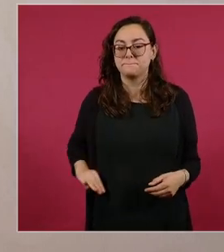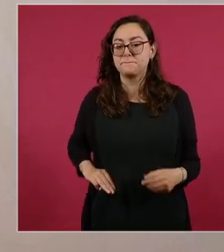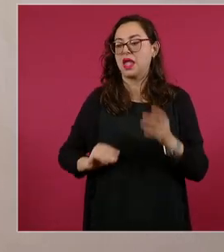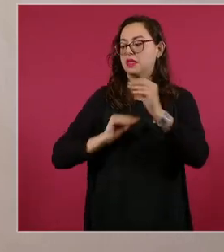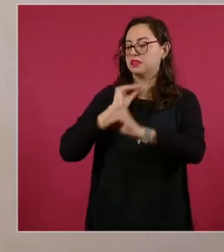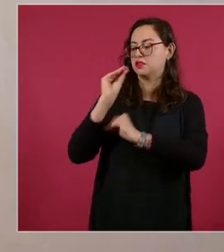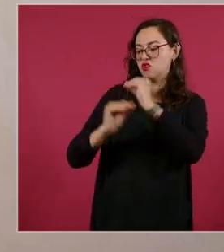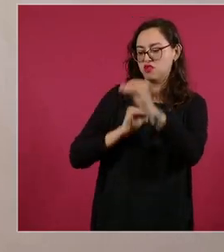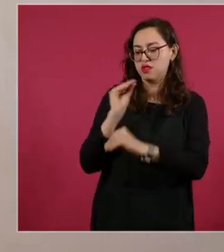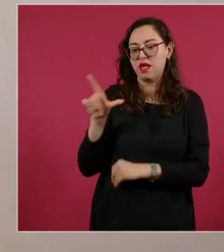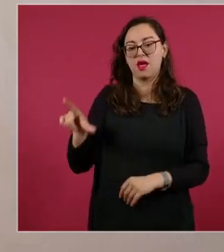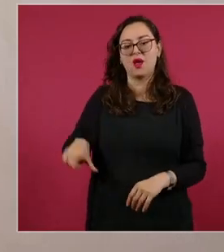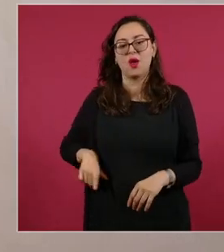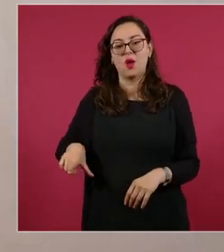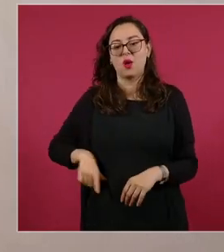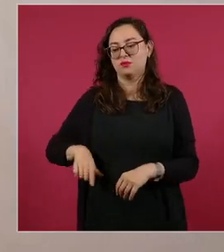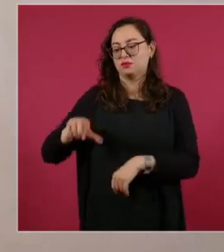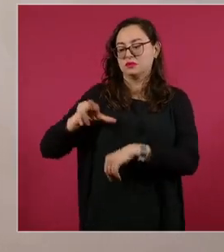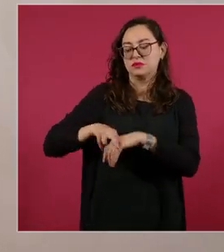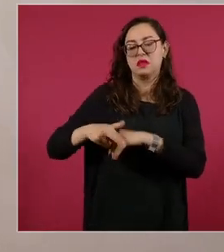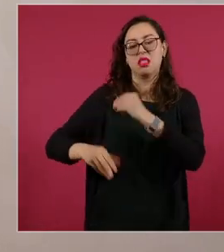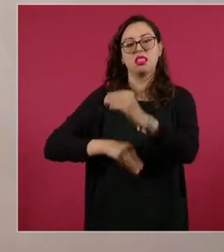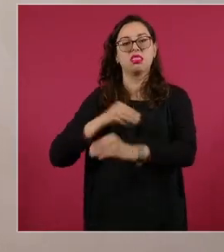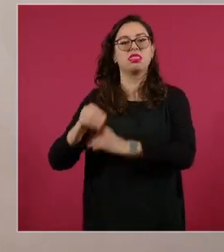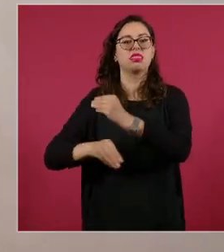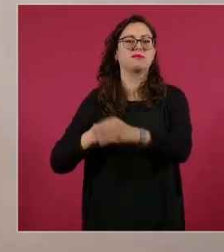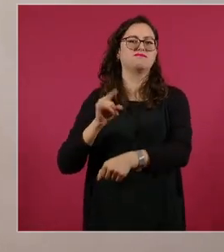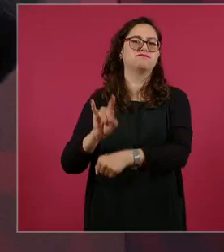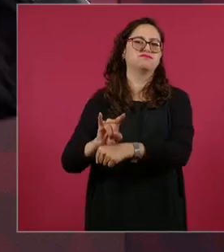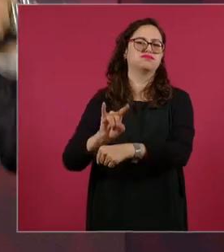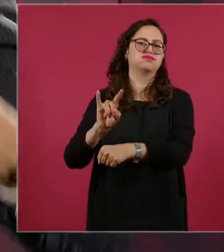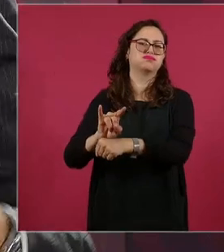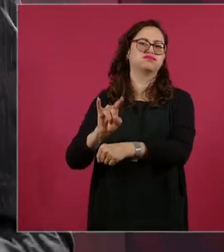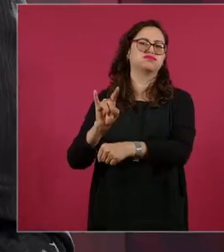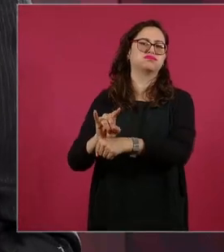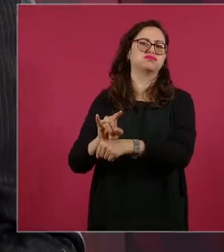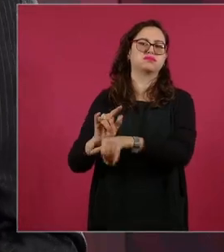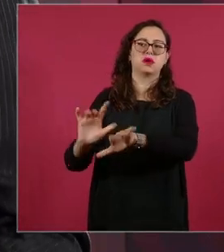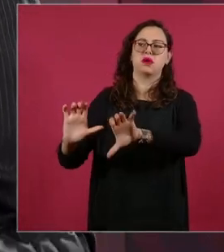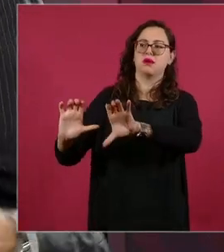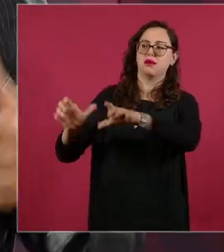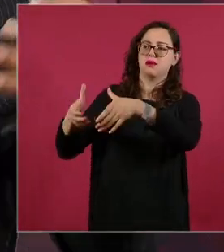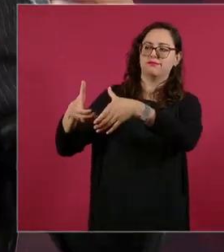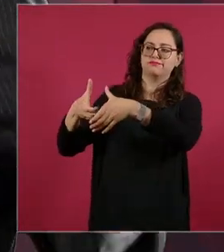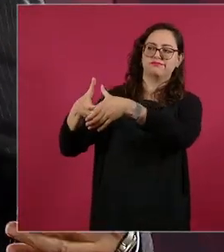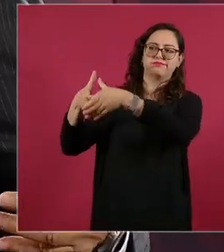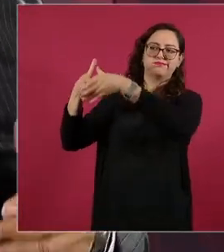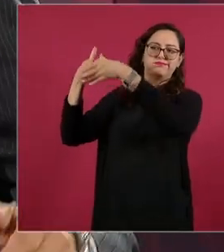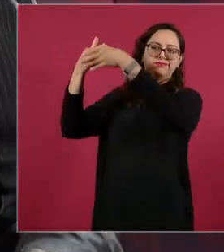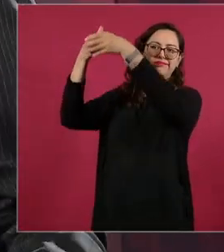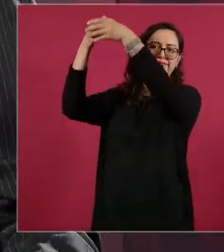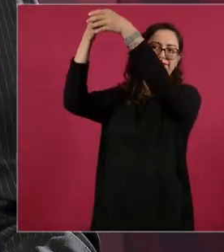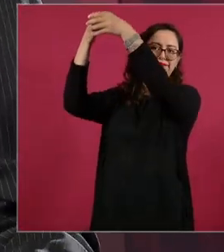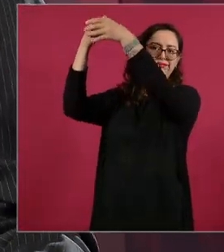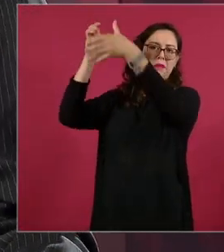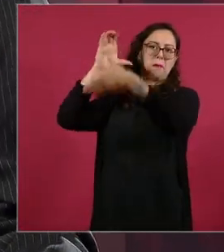cuando arriba comían en el mismo plato